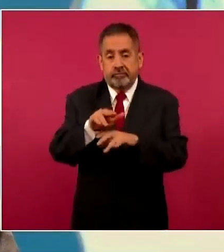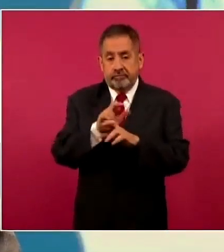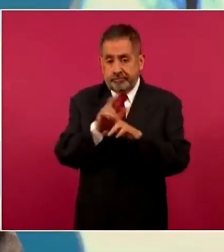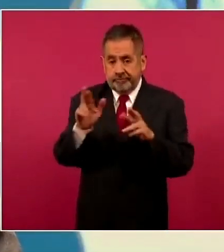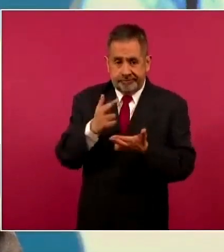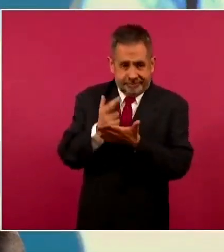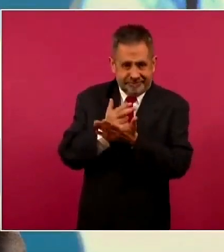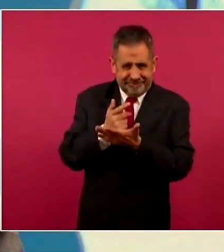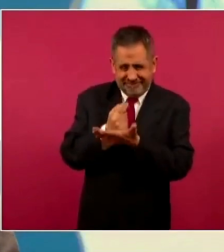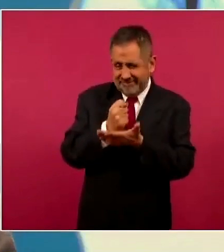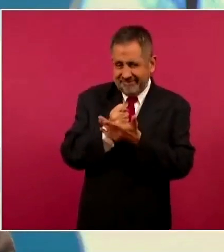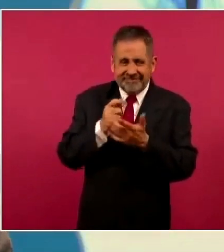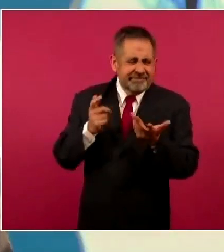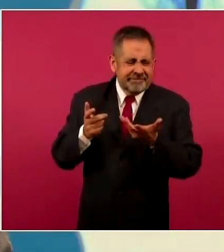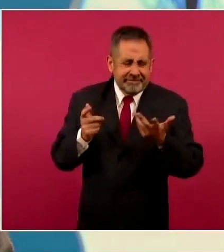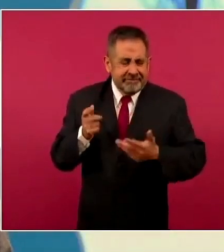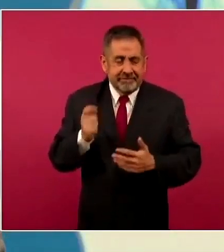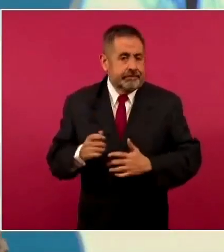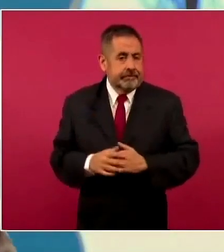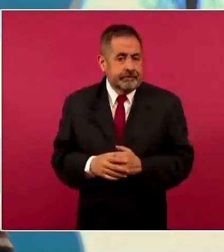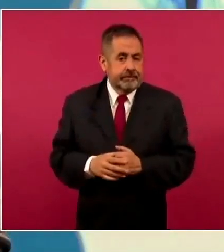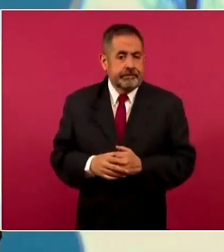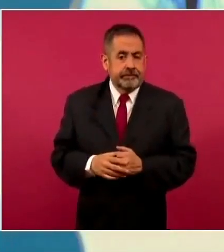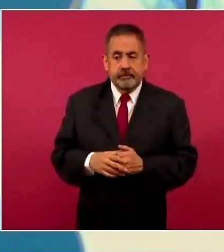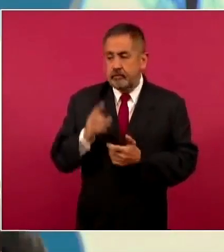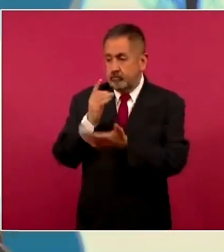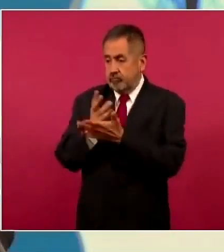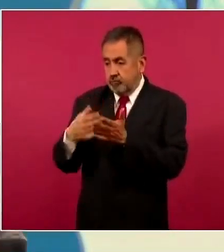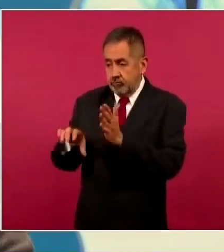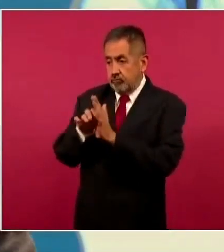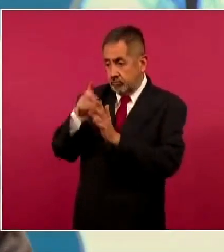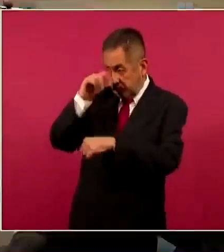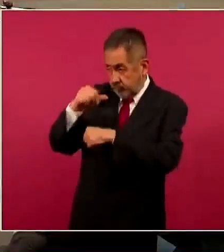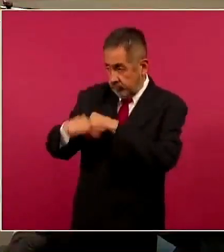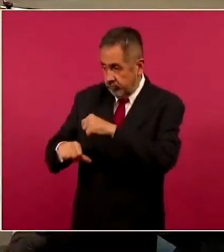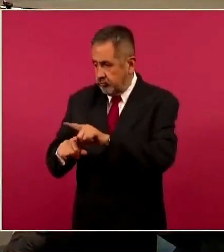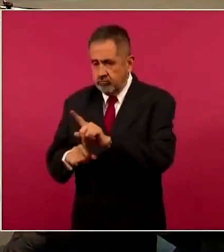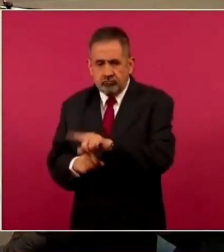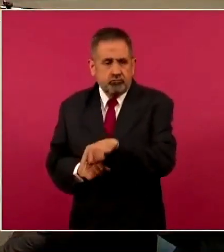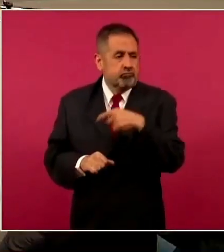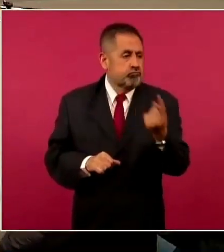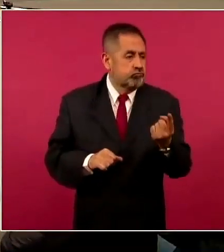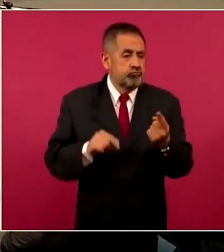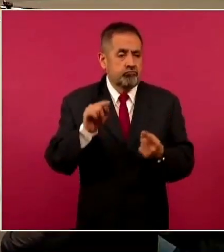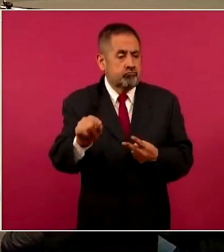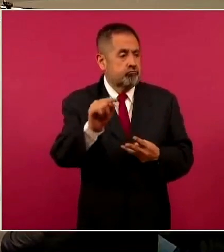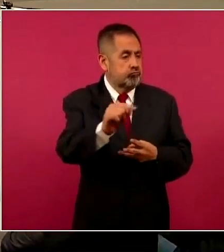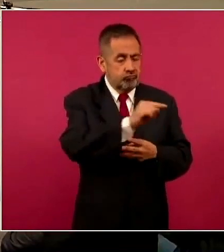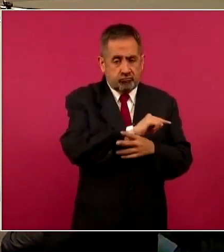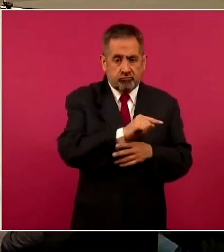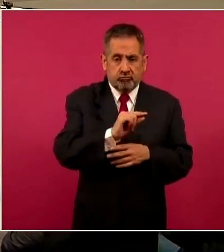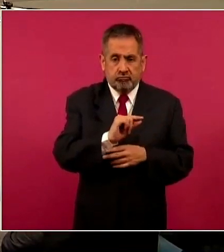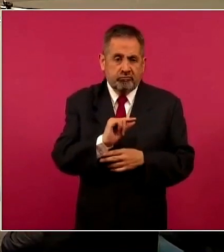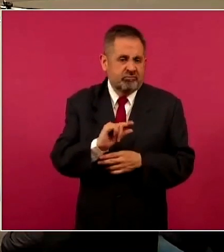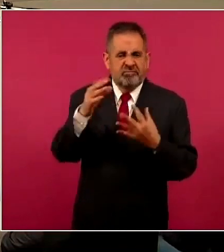y acciones de esta naturaleza, no solo de quirófanos, sino de toda la instalación hospitalaria y de primer